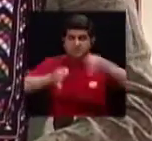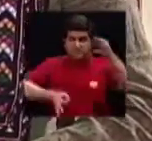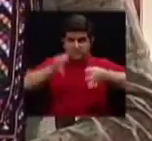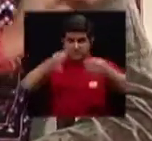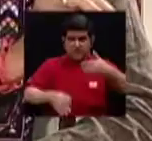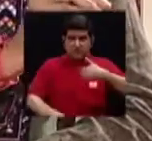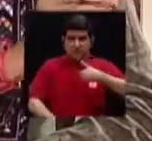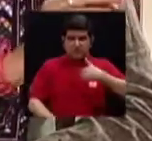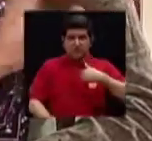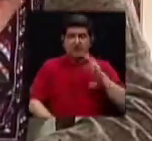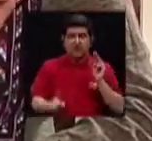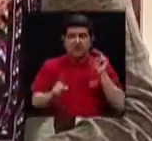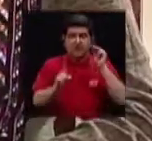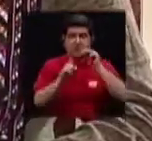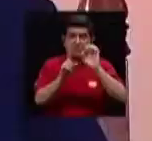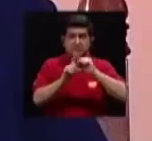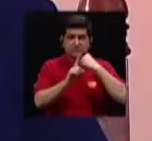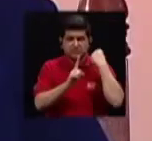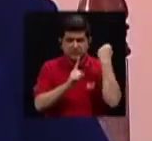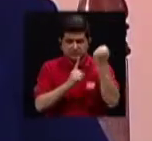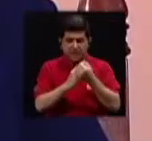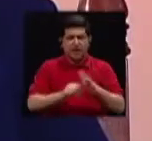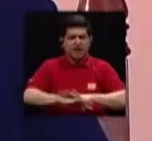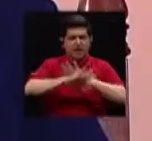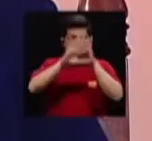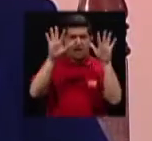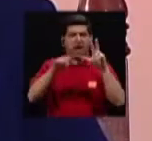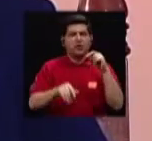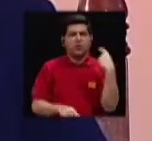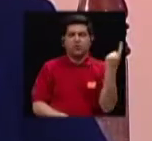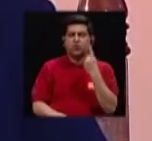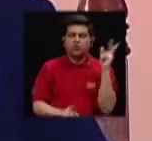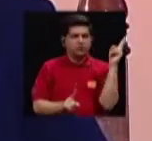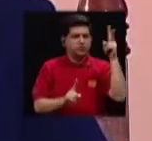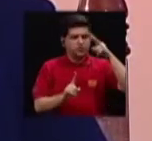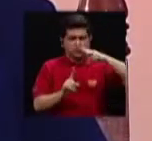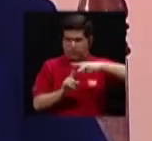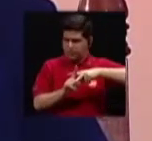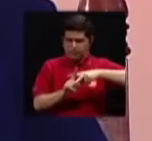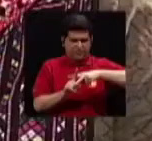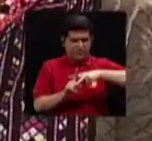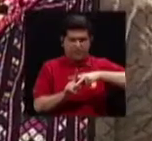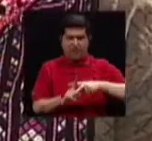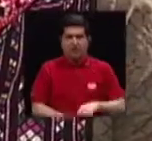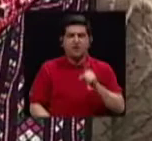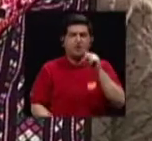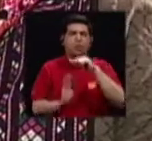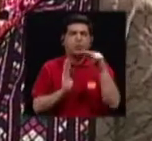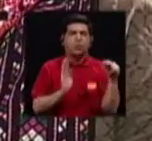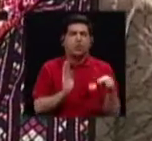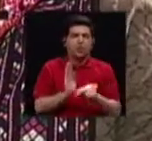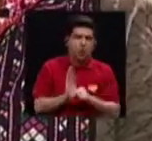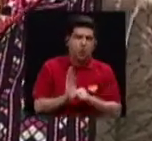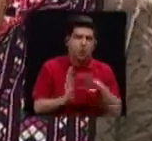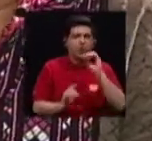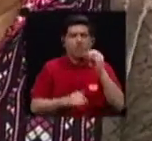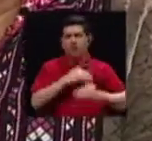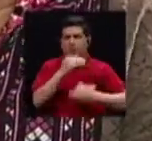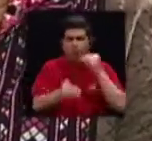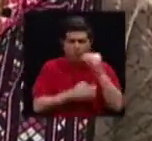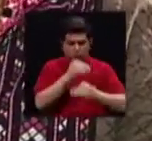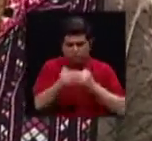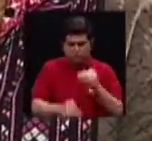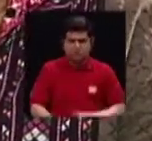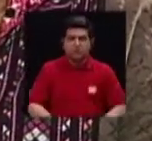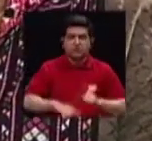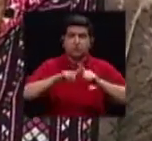un mensaje a la sociedad, es claro. Uh-huh. O sea, no es solo que aplica una norma o hace un procedimiento.